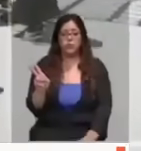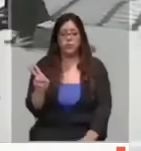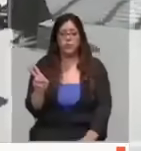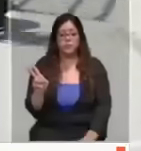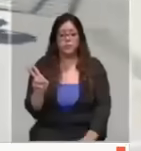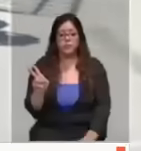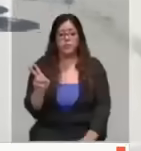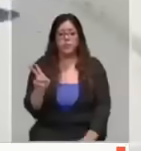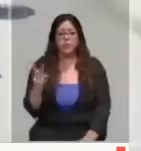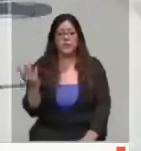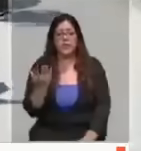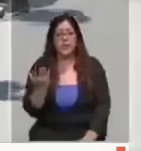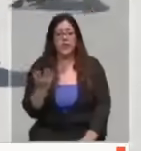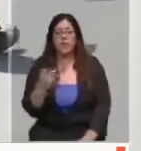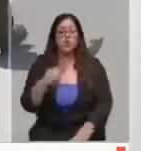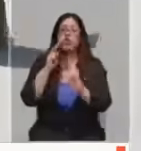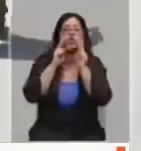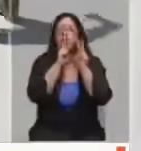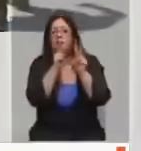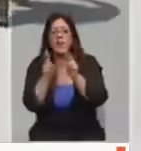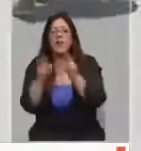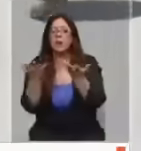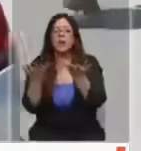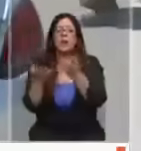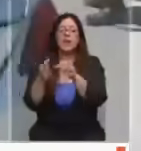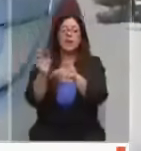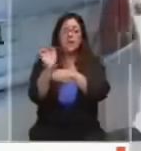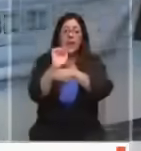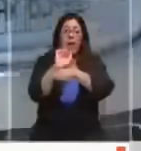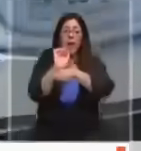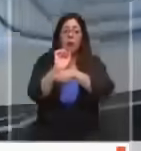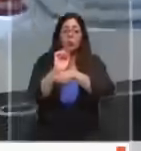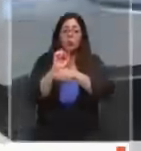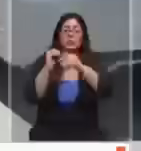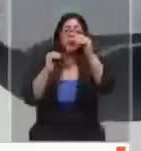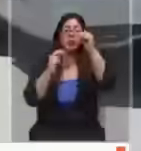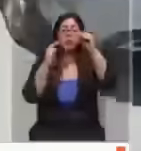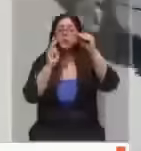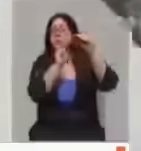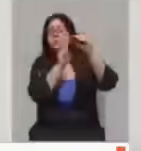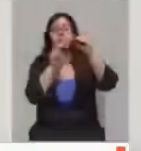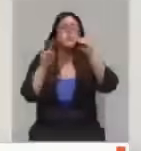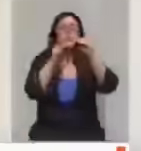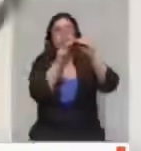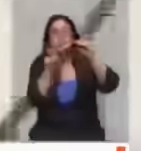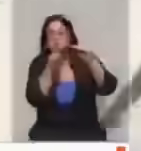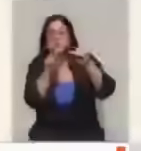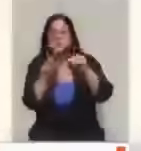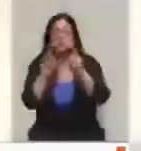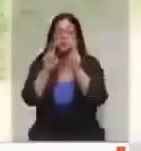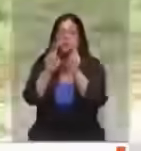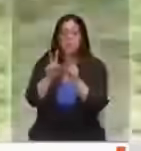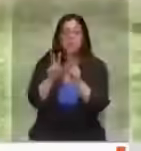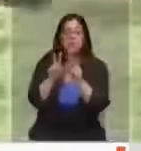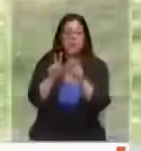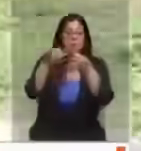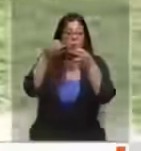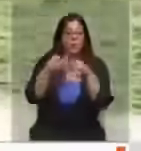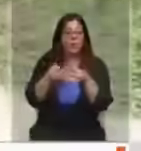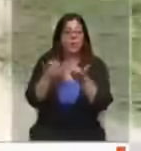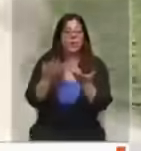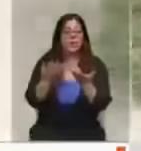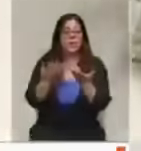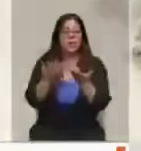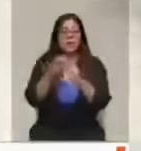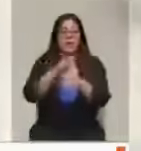hijos. Lo que pasa es que no alcanzo a ver porque las vans me tapan, pero... está su hijo, y en la van que viene acá a mi derecha se